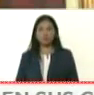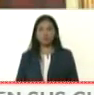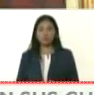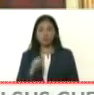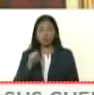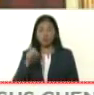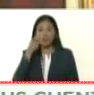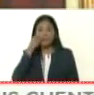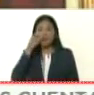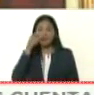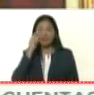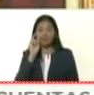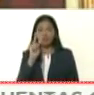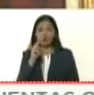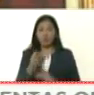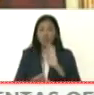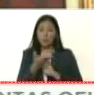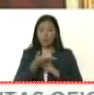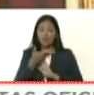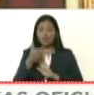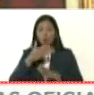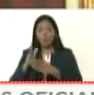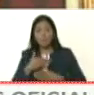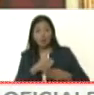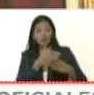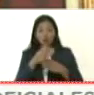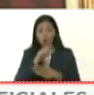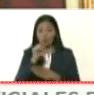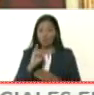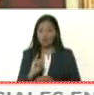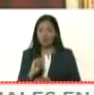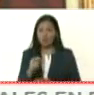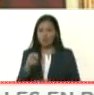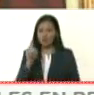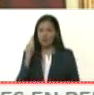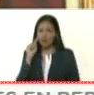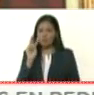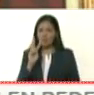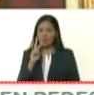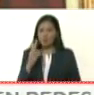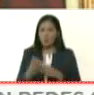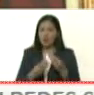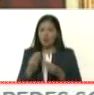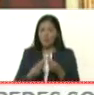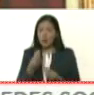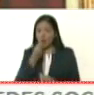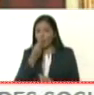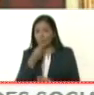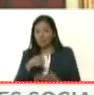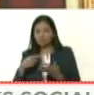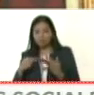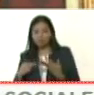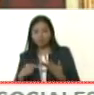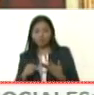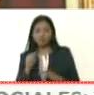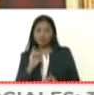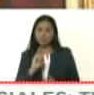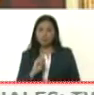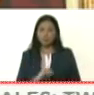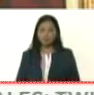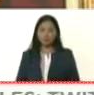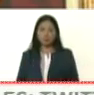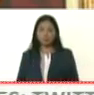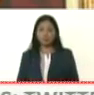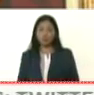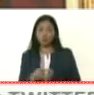Pendiente, fíjense ustedes, es importante compartir con ustedes lo que son los suplementos alimentarios de